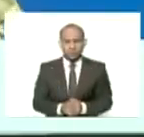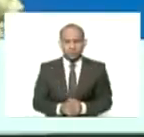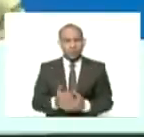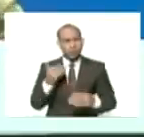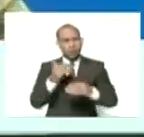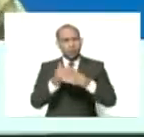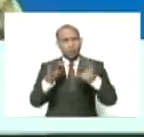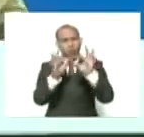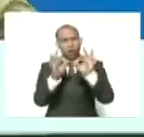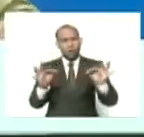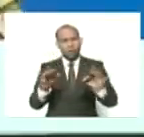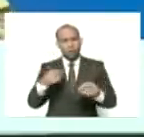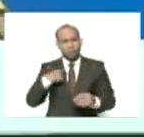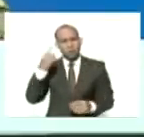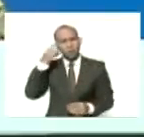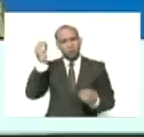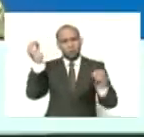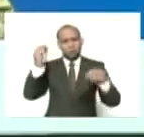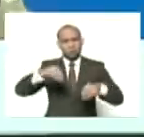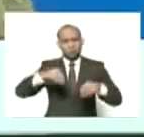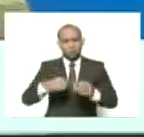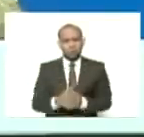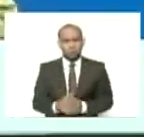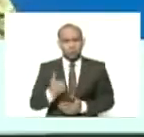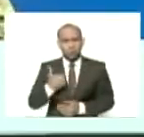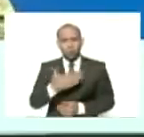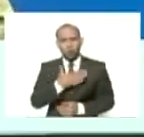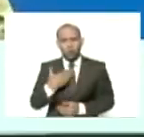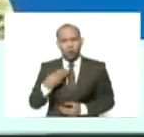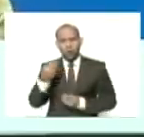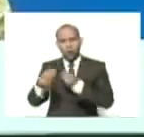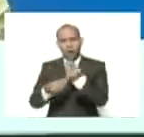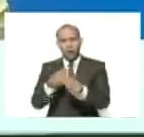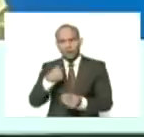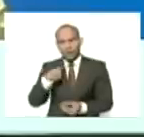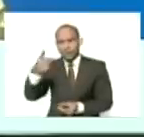Igualmente estoy de acuerdo. Yo quiero que me hagan una propuesta